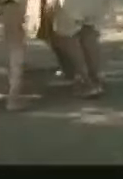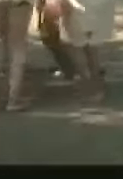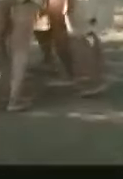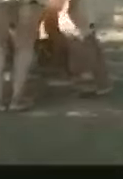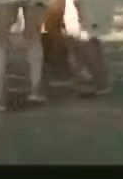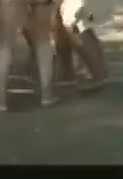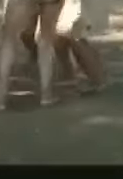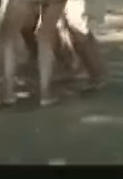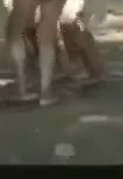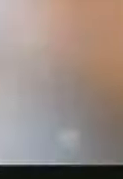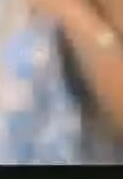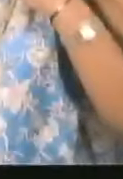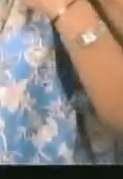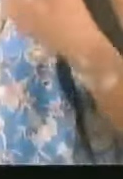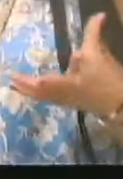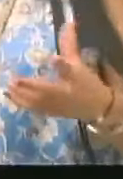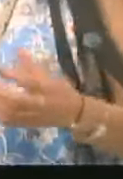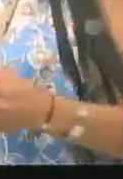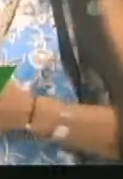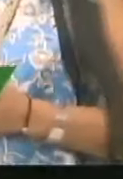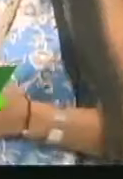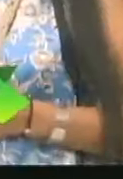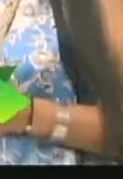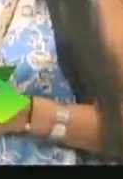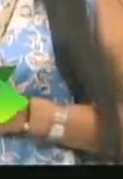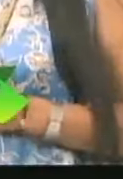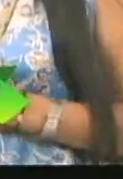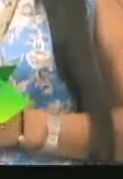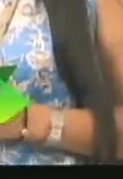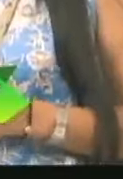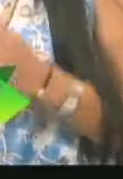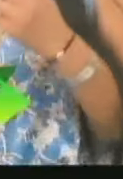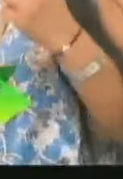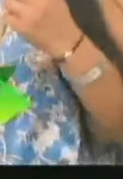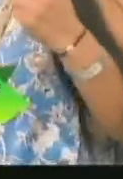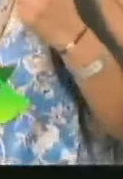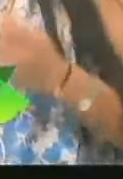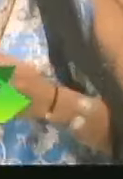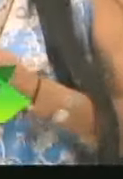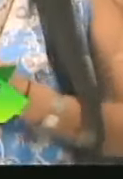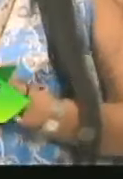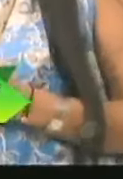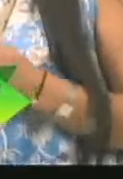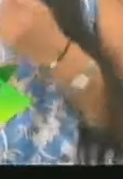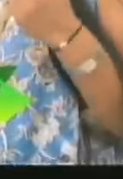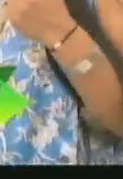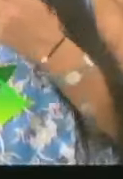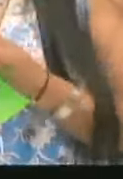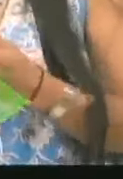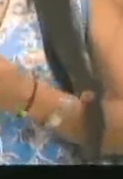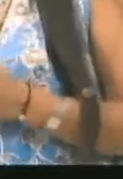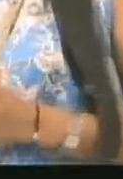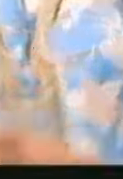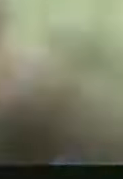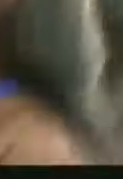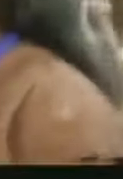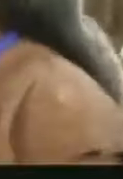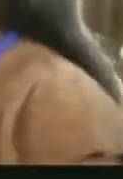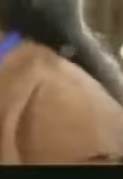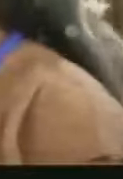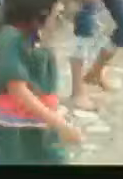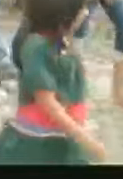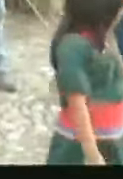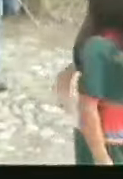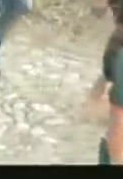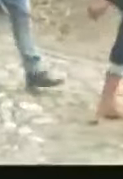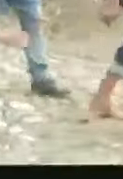india indoamericana. Rechazamos la versión manipulada de la historia con la que se ha pretendido encubrir la barbarie colonial.